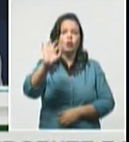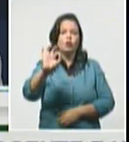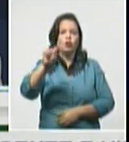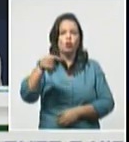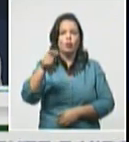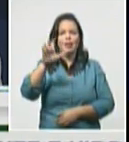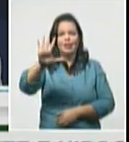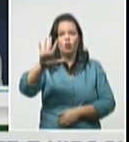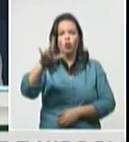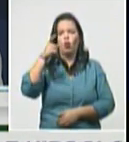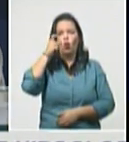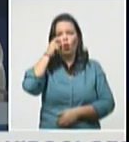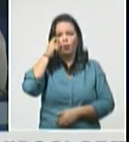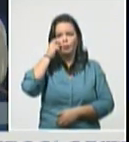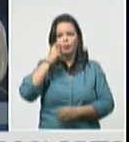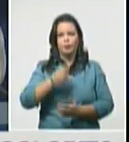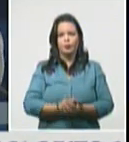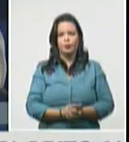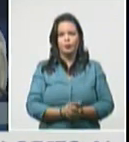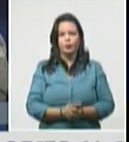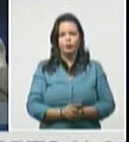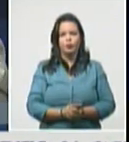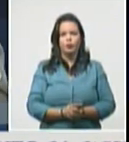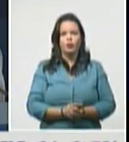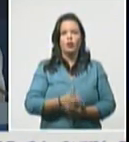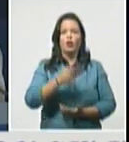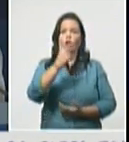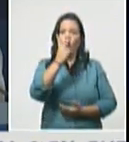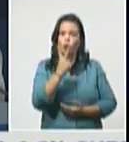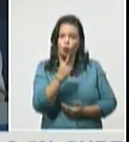el masculino. Los dos asintomáticos,